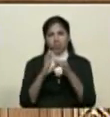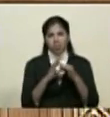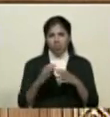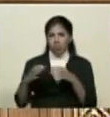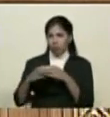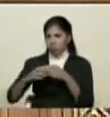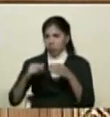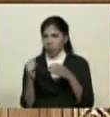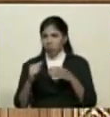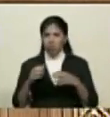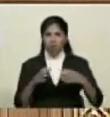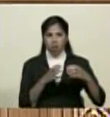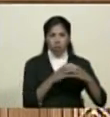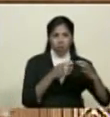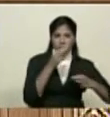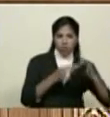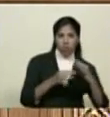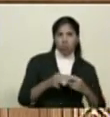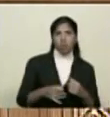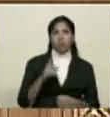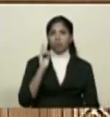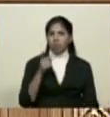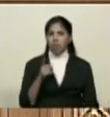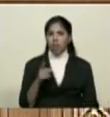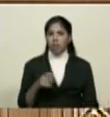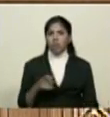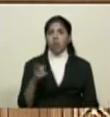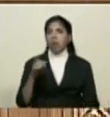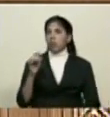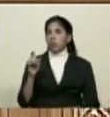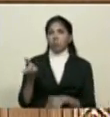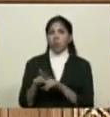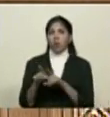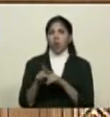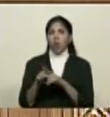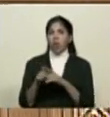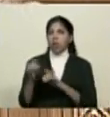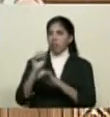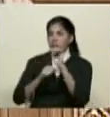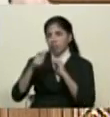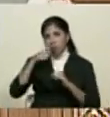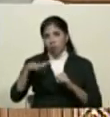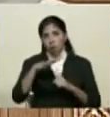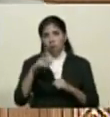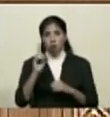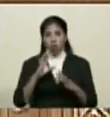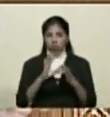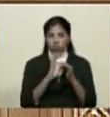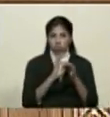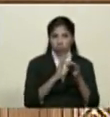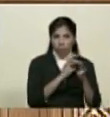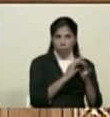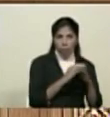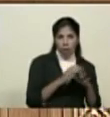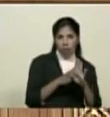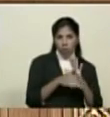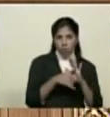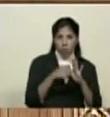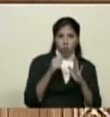y con el Poder Judicial para adecentar este país, no para corromperlo, no para asociarse a ellos para